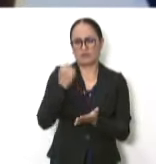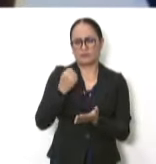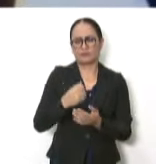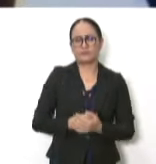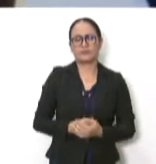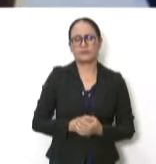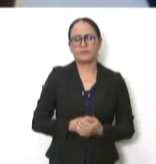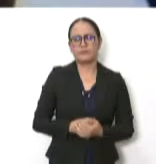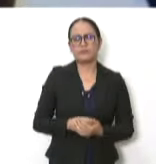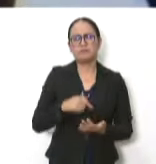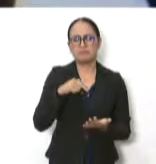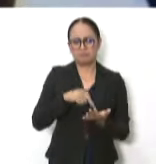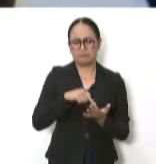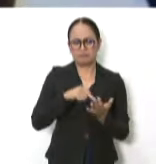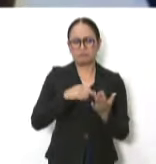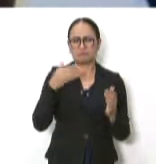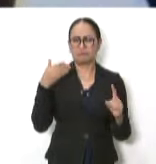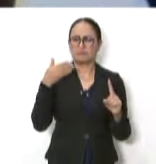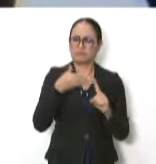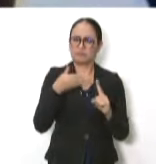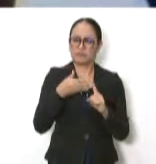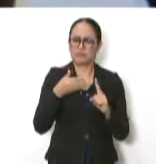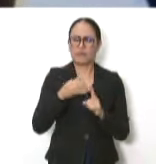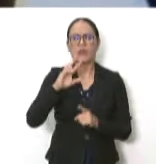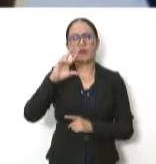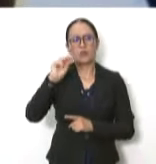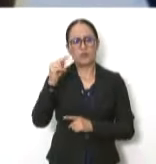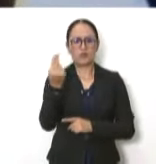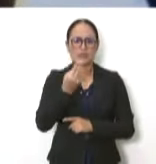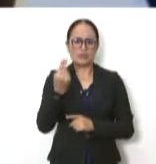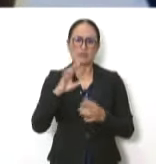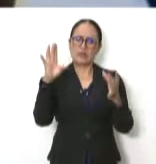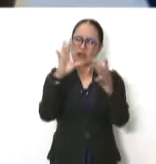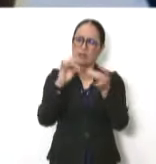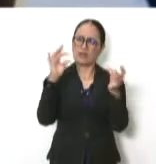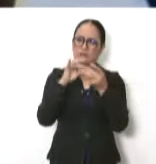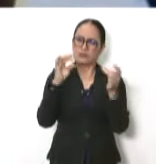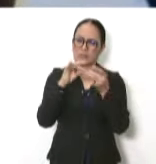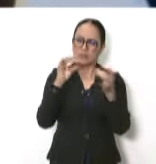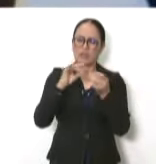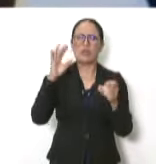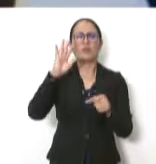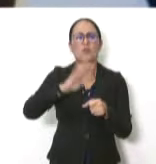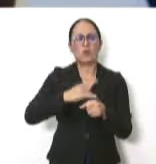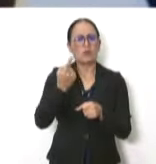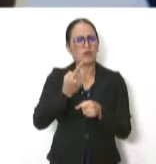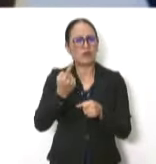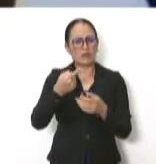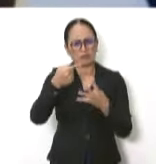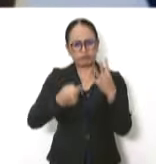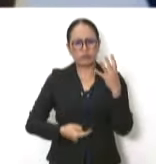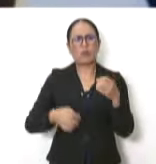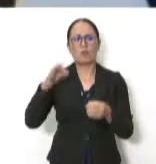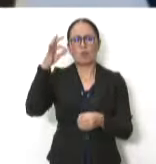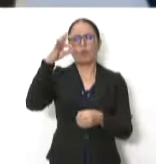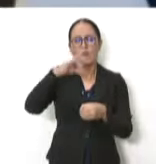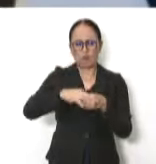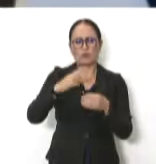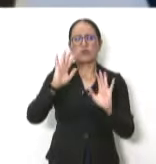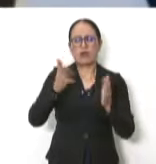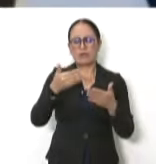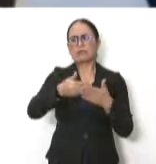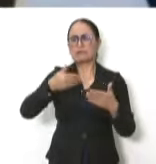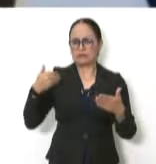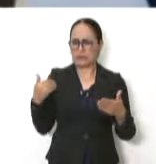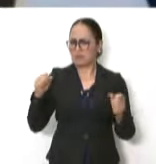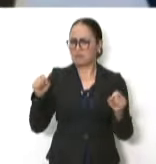respecto de los cuales cabe precisar que no es necesaria su exposición porque se refieren en todos los casos a votos por precedentes.